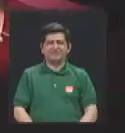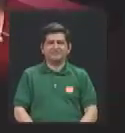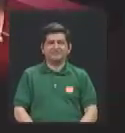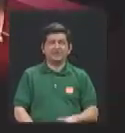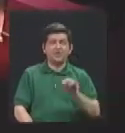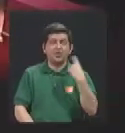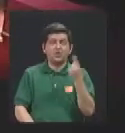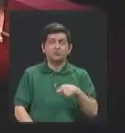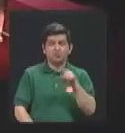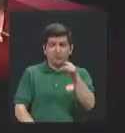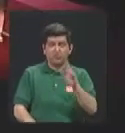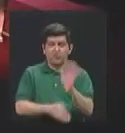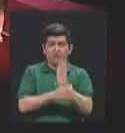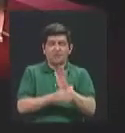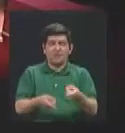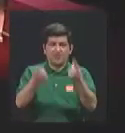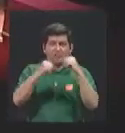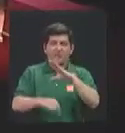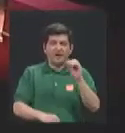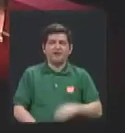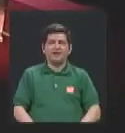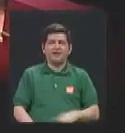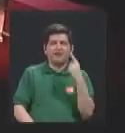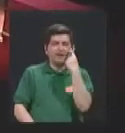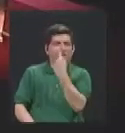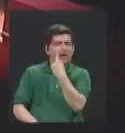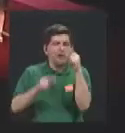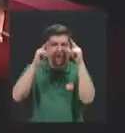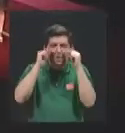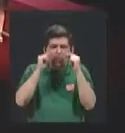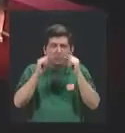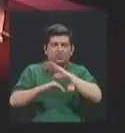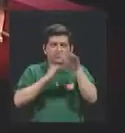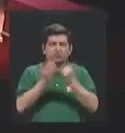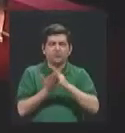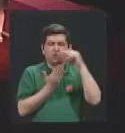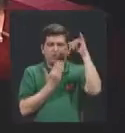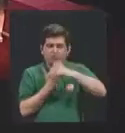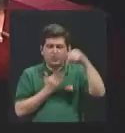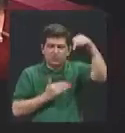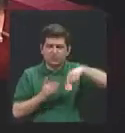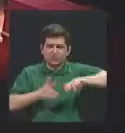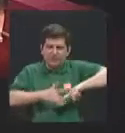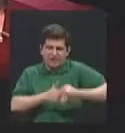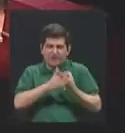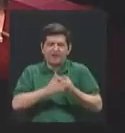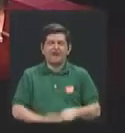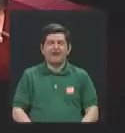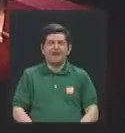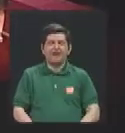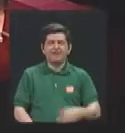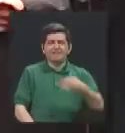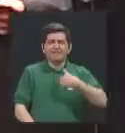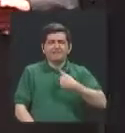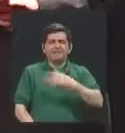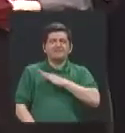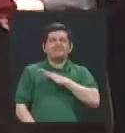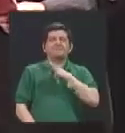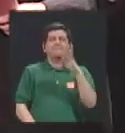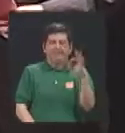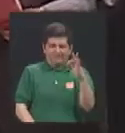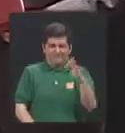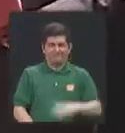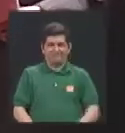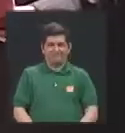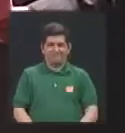mueve el cine centroamericano. Gracias de verdad, buenas noches. Desde Doble llave y cadena, el encarcelamiento de una ciudad,